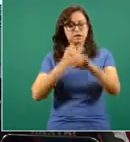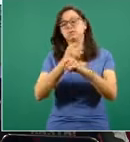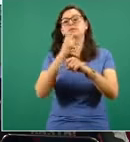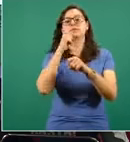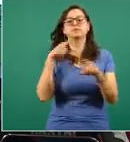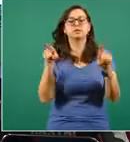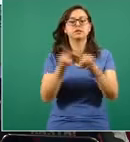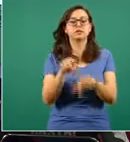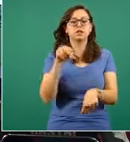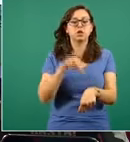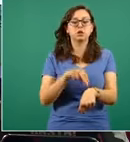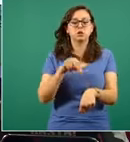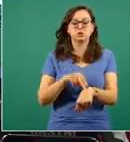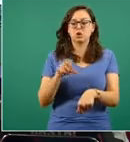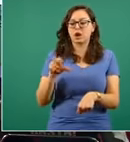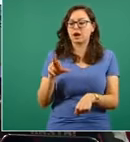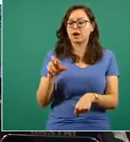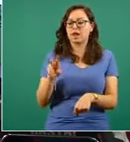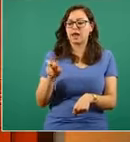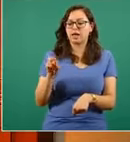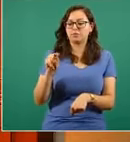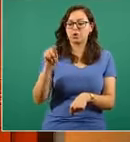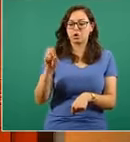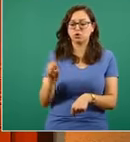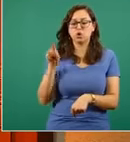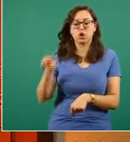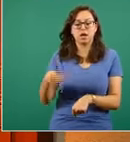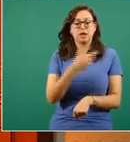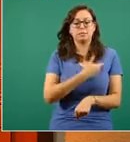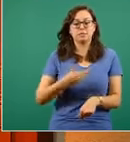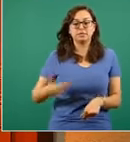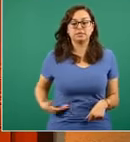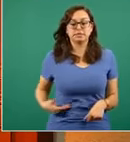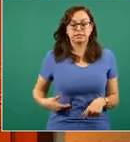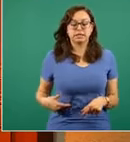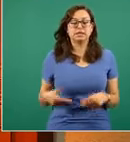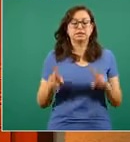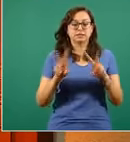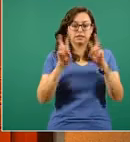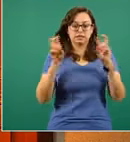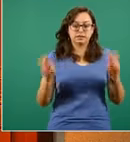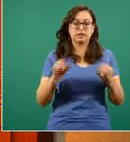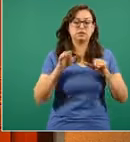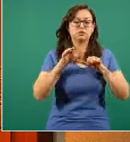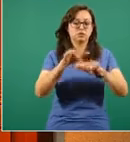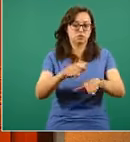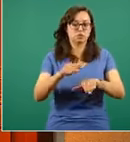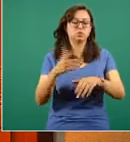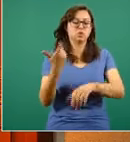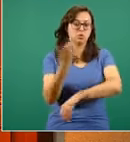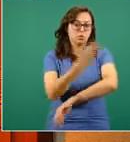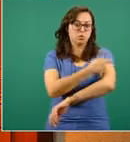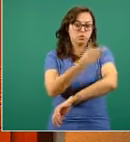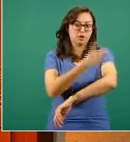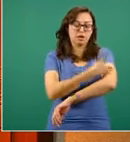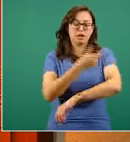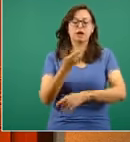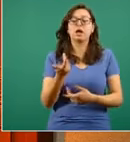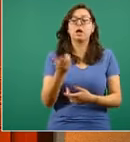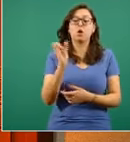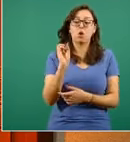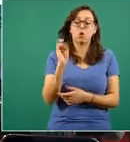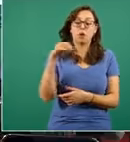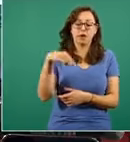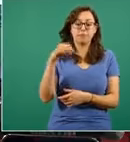Cravioto Quintana, presidente del grupo de expertos de asesoramiento estratégico sobre inmunización de la Organización Mundial